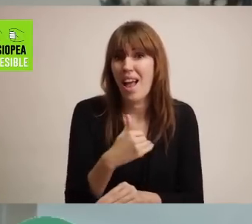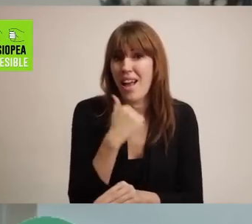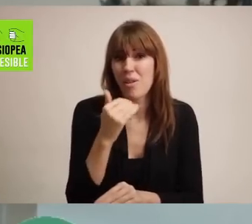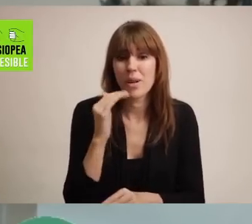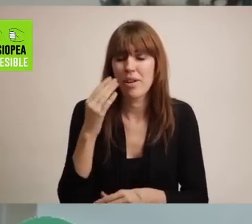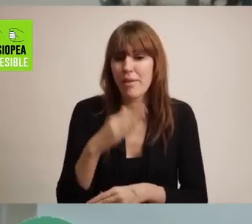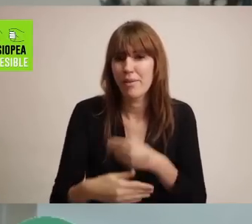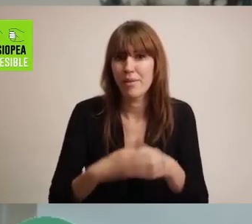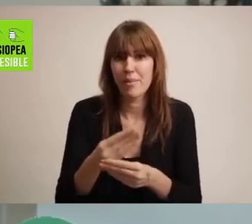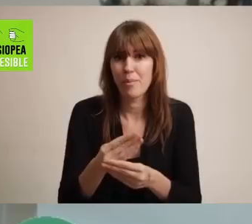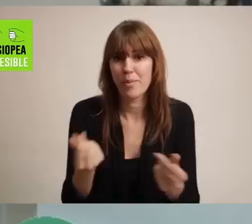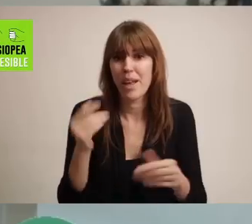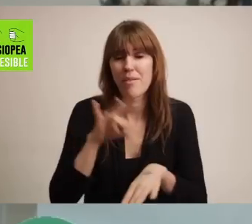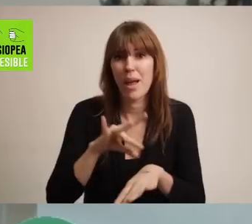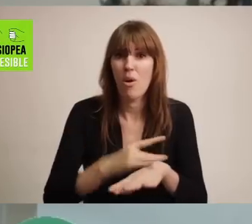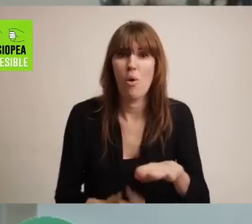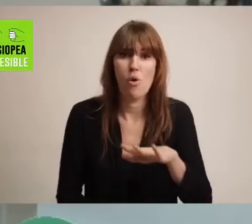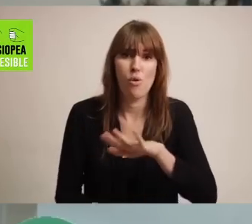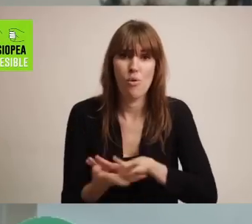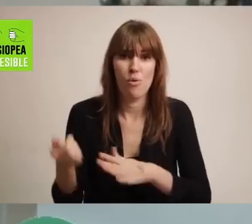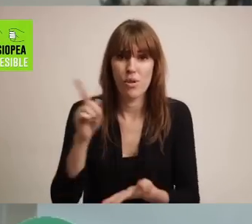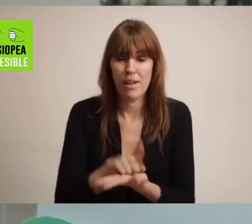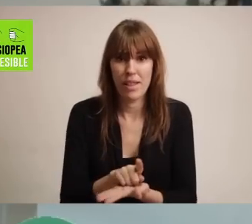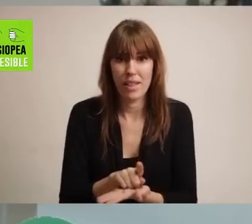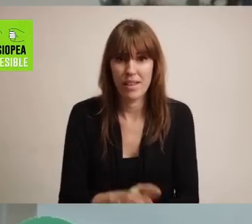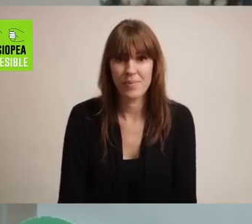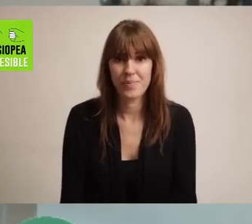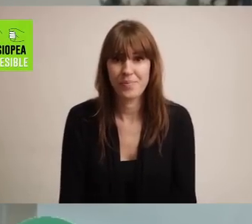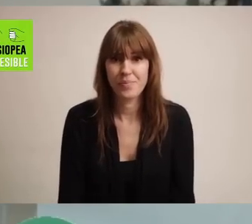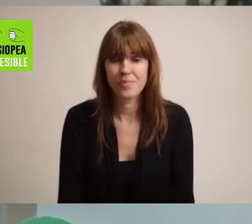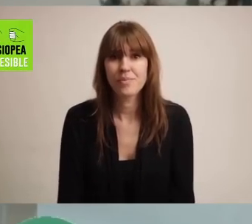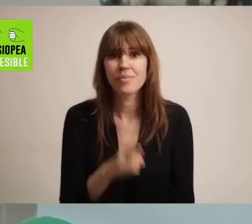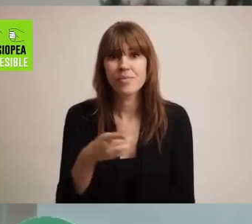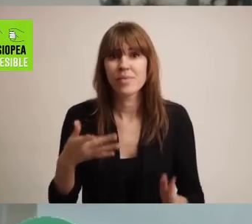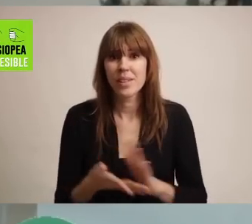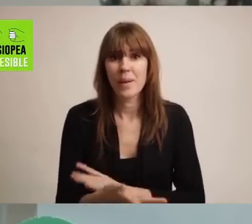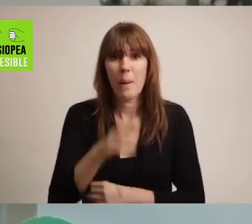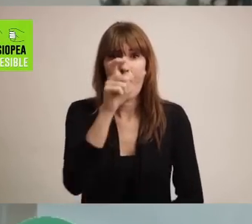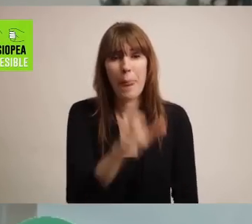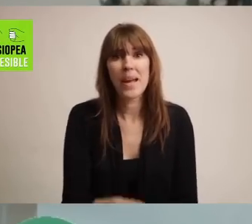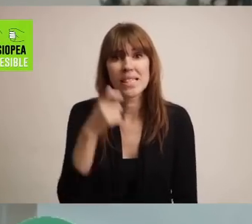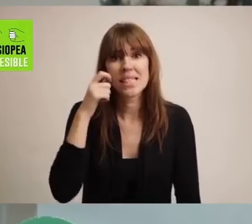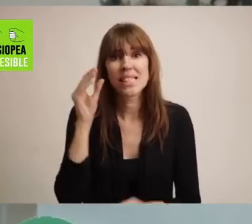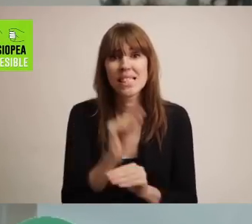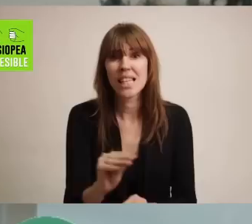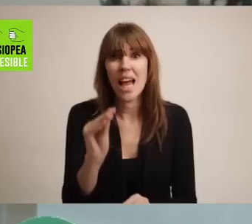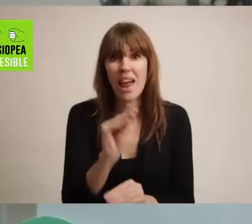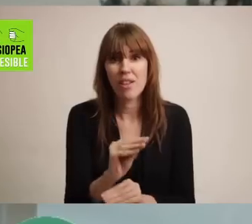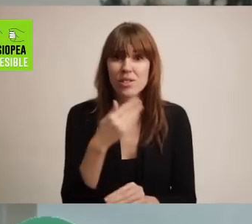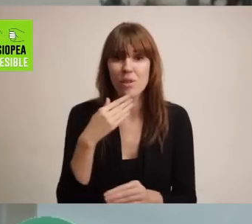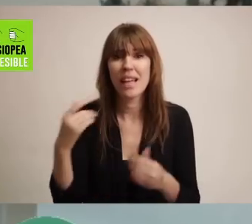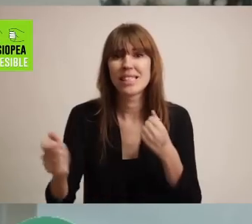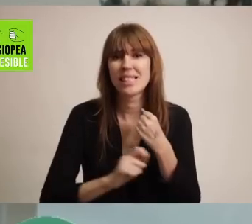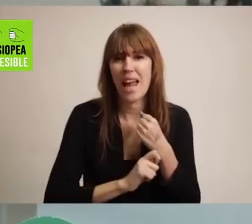de un tiempo le saldrá por otro sitio. Por lo tanto, ser sanador no es más que una trampa de